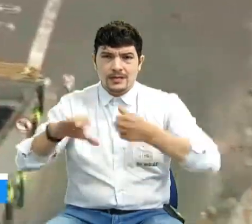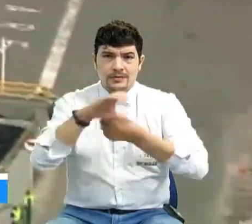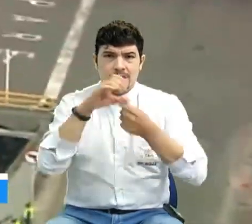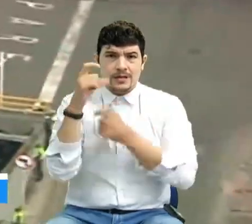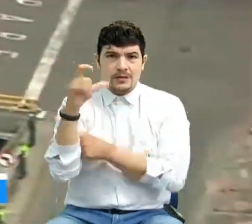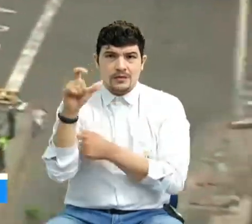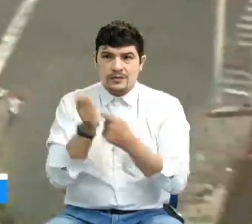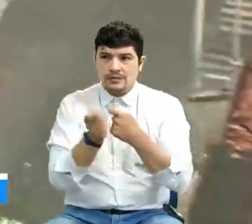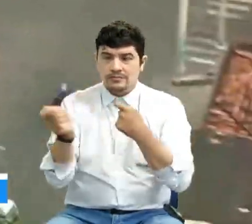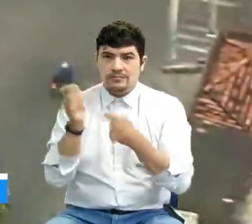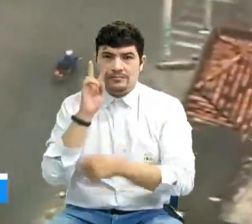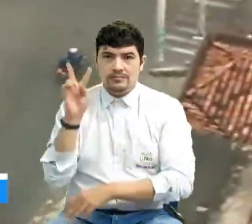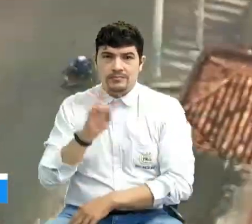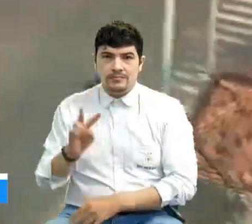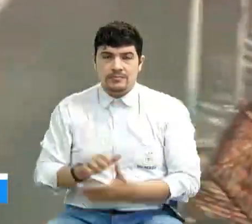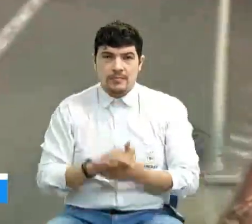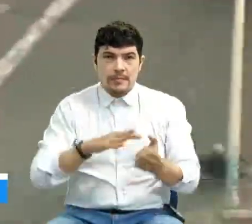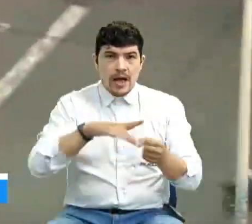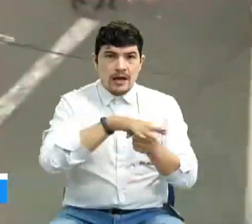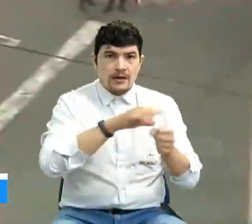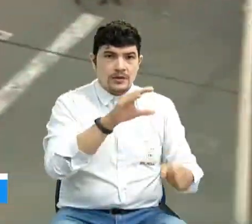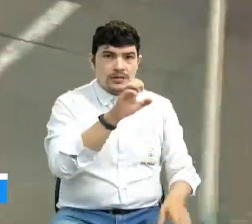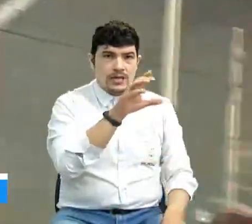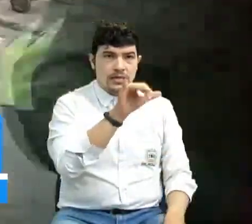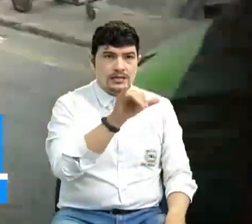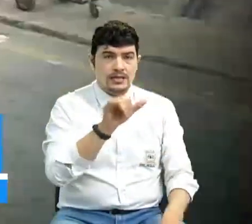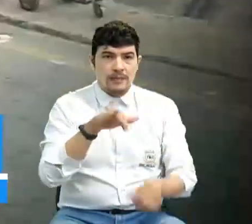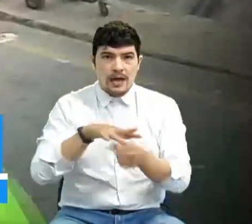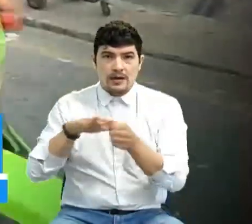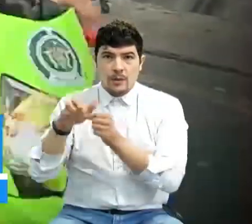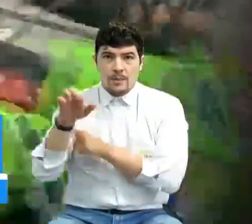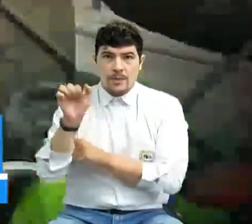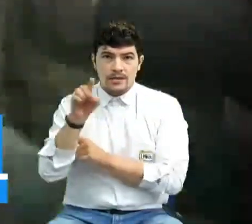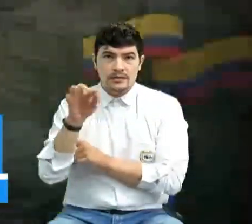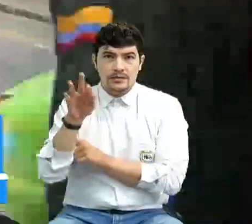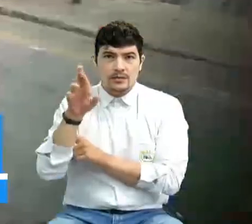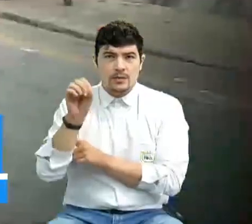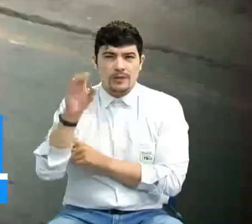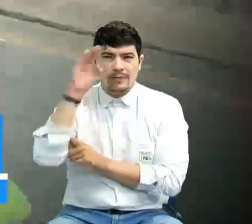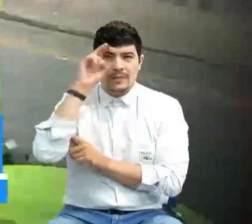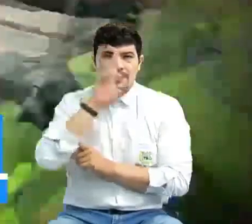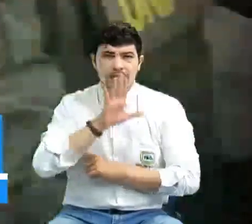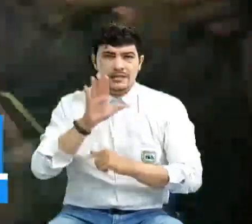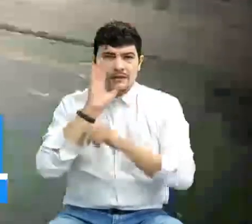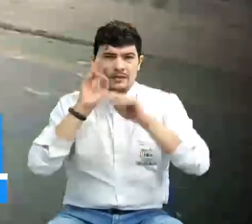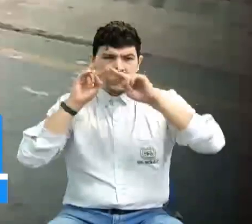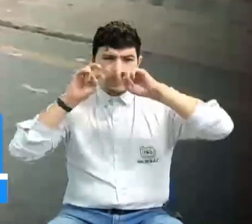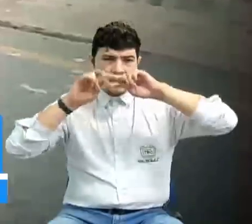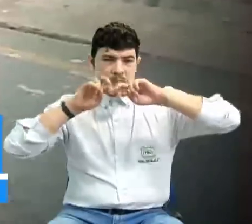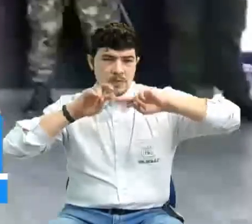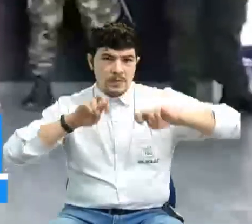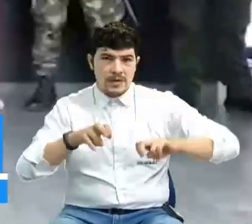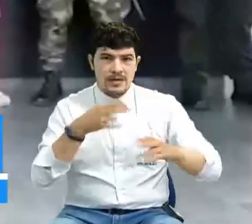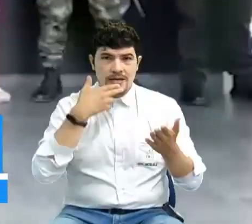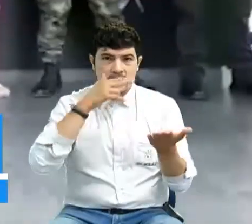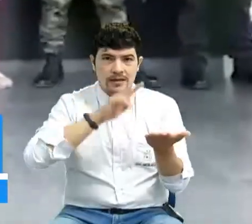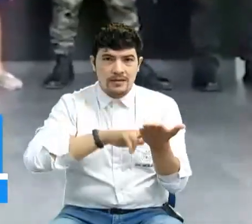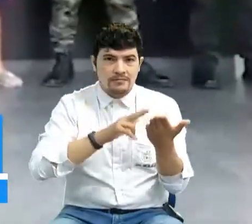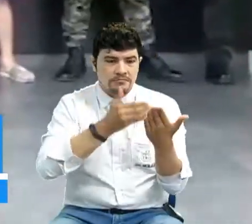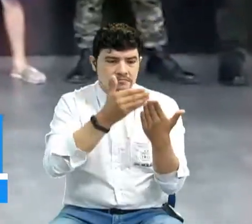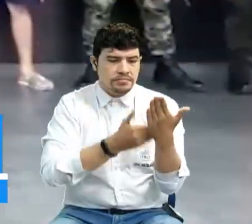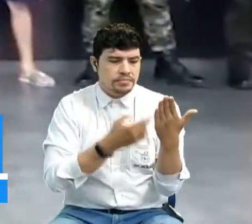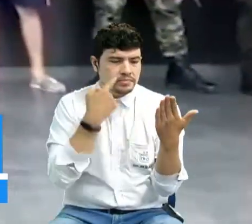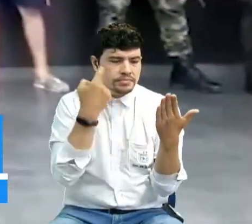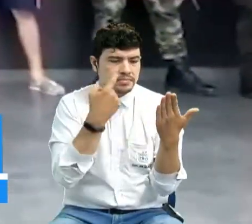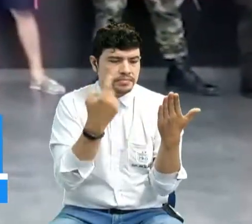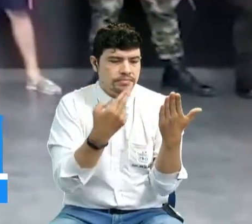los barrios Ceci, Latino y La Pastora, en Cúcuta, las autoridades desplegaron un operativo de registro, control y solicitud de antecedentes, logrando materializar